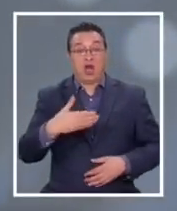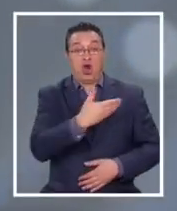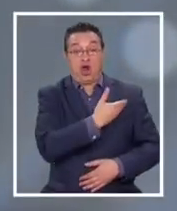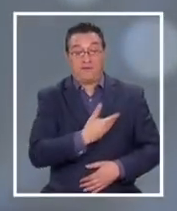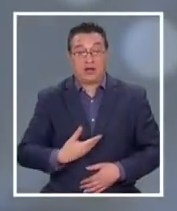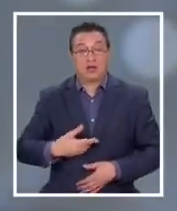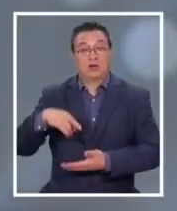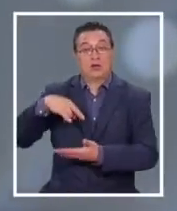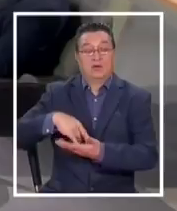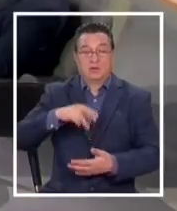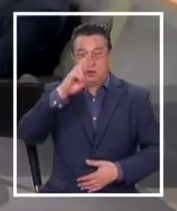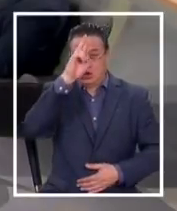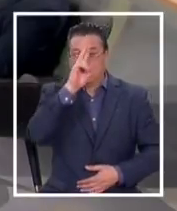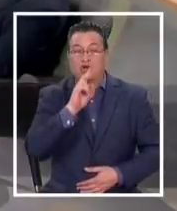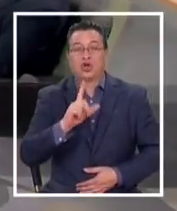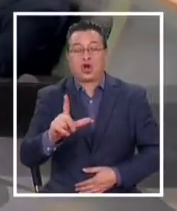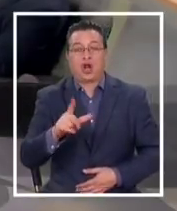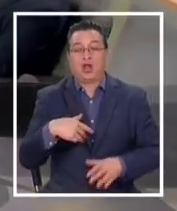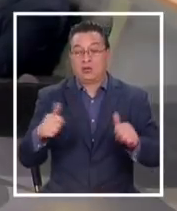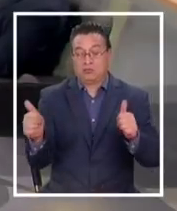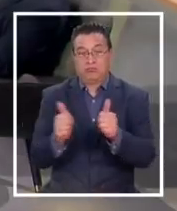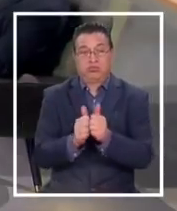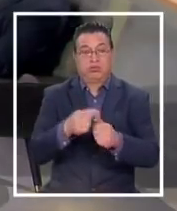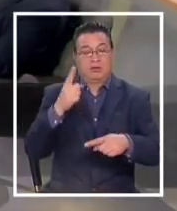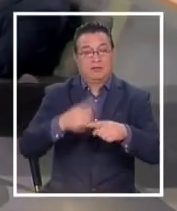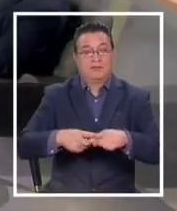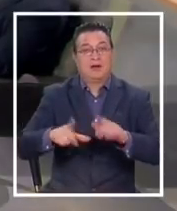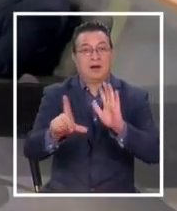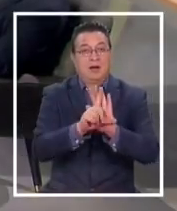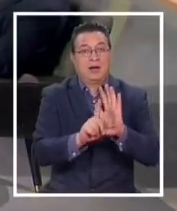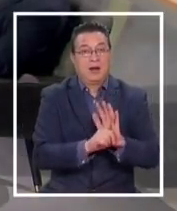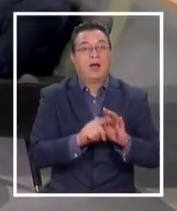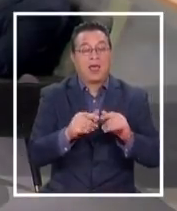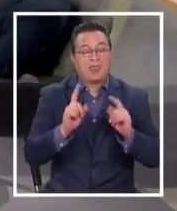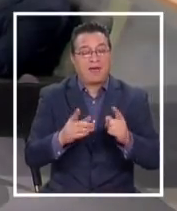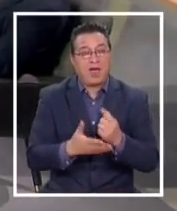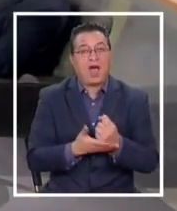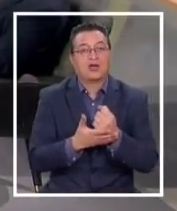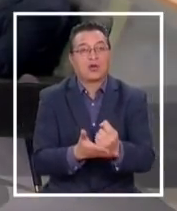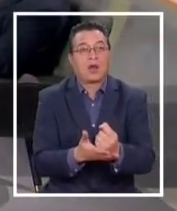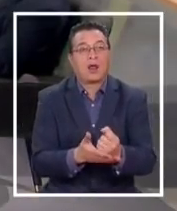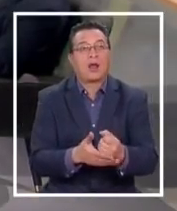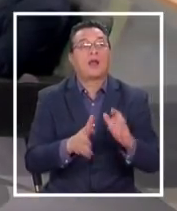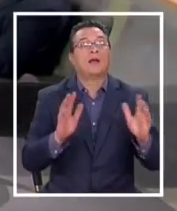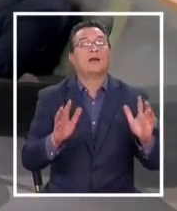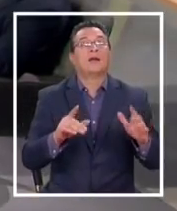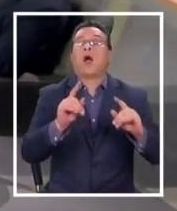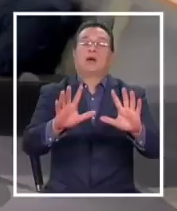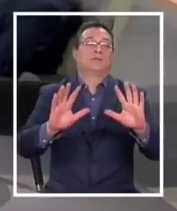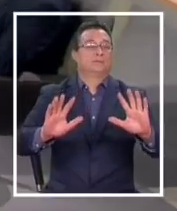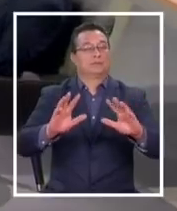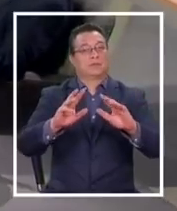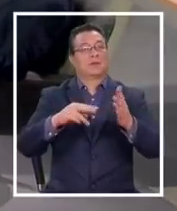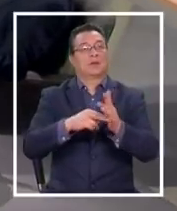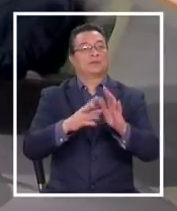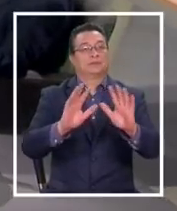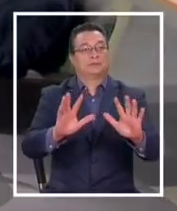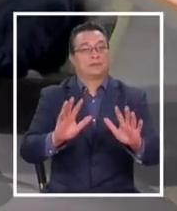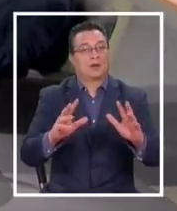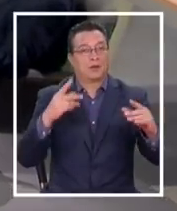el parlamento su rol como colegislador y tienen que colaborar. ¿Cuál es el problema de la discusión? Esto se terminó.